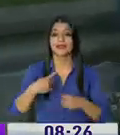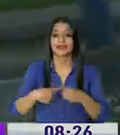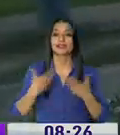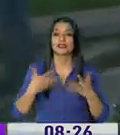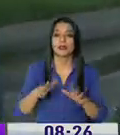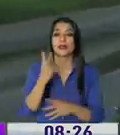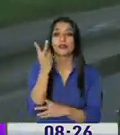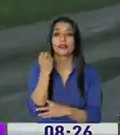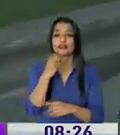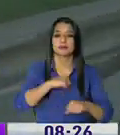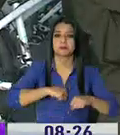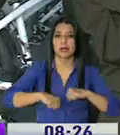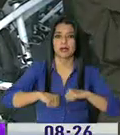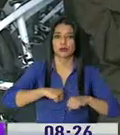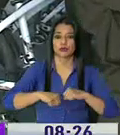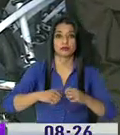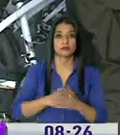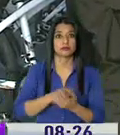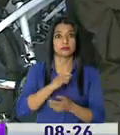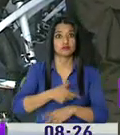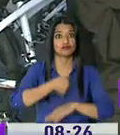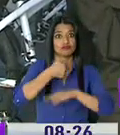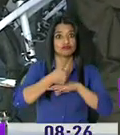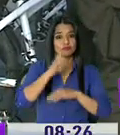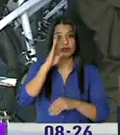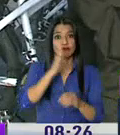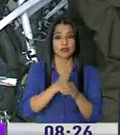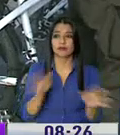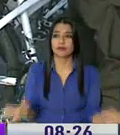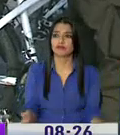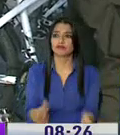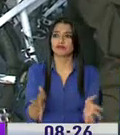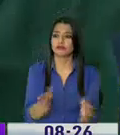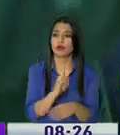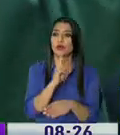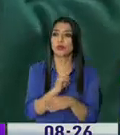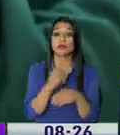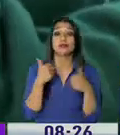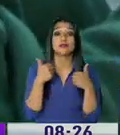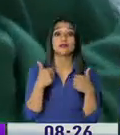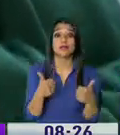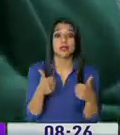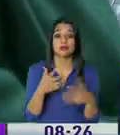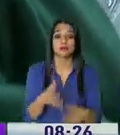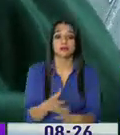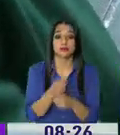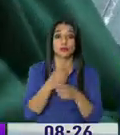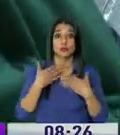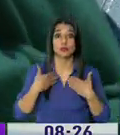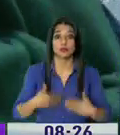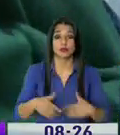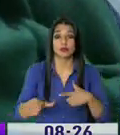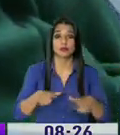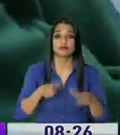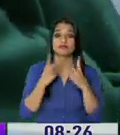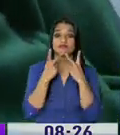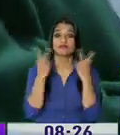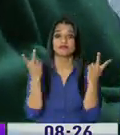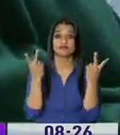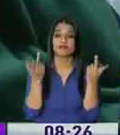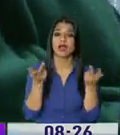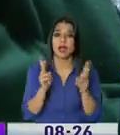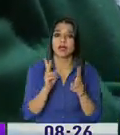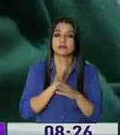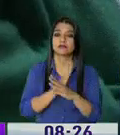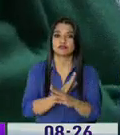de mayo. De acuerdo a las autoridades, el objetivo es promover el uso adecuado de los implementos de bioseguridad en espacios públicos y así